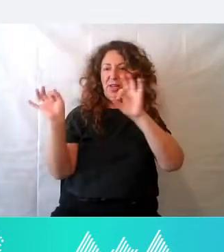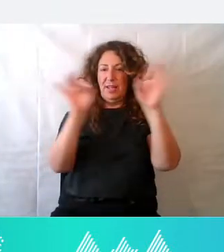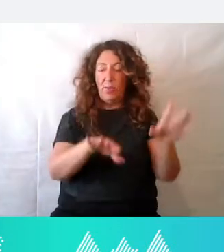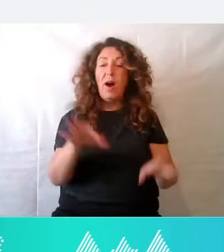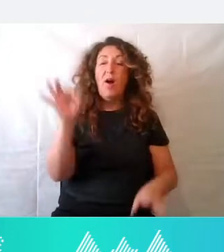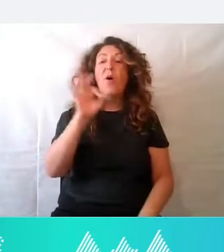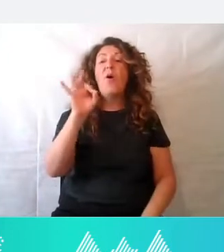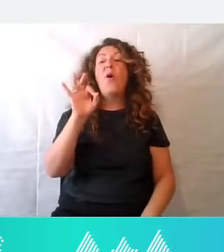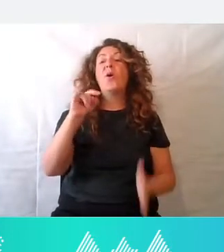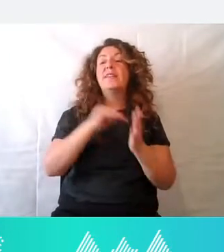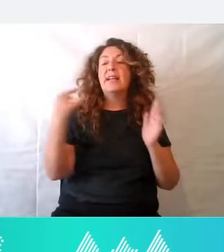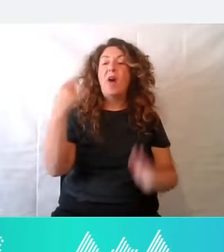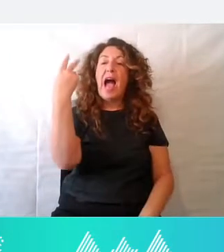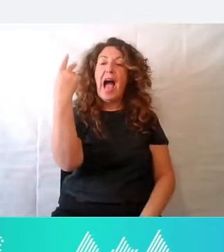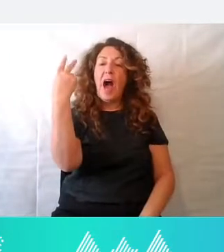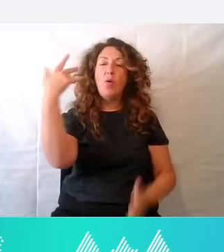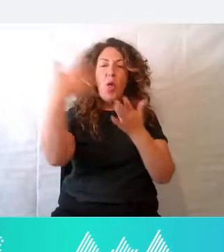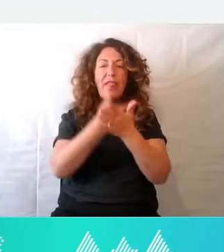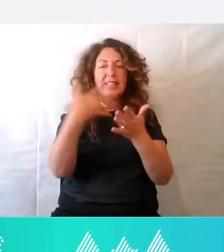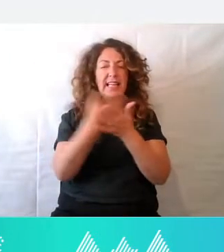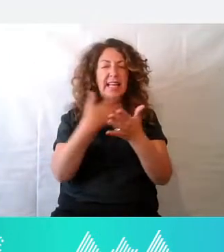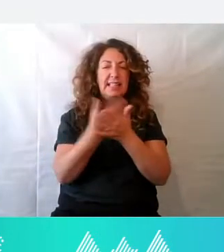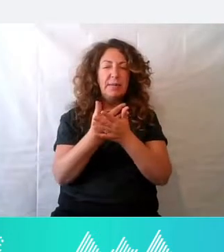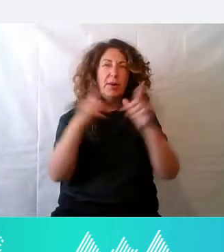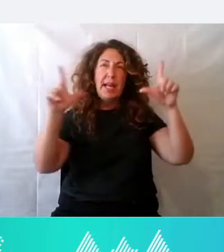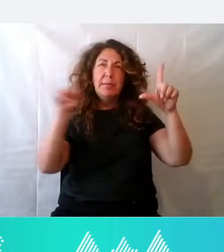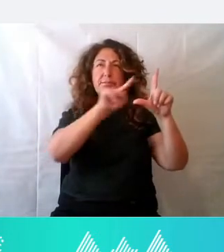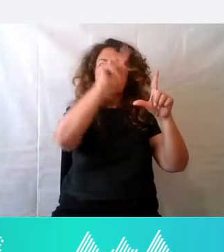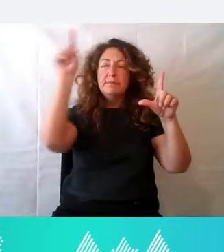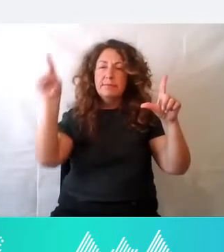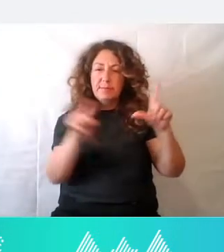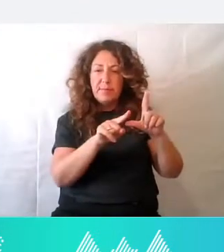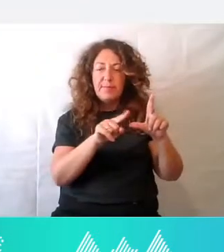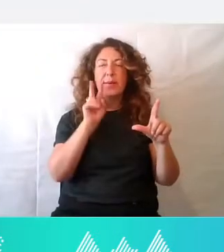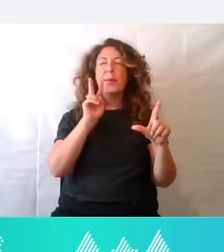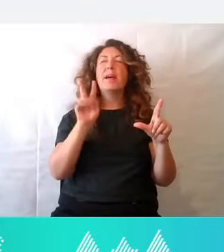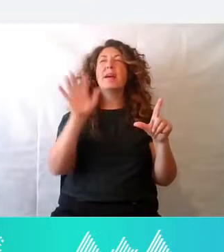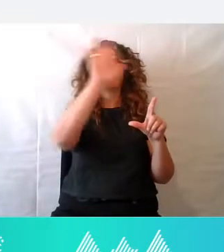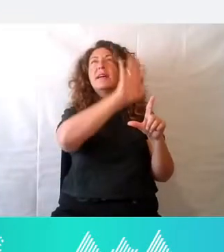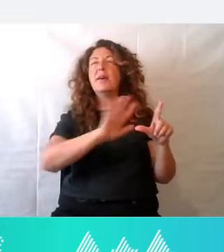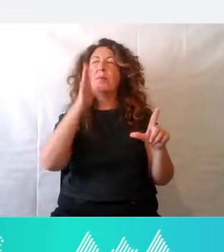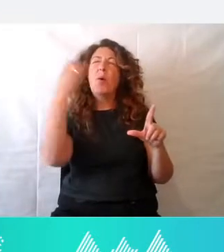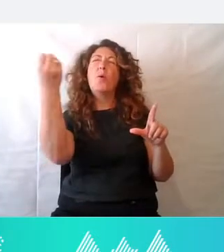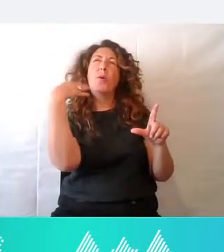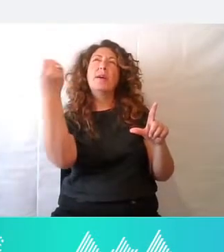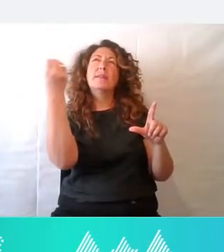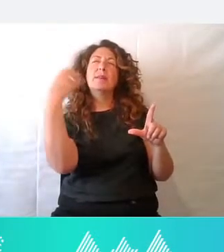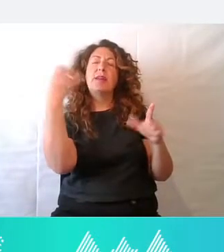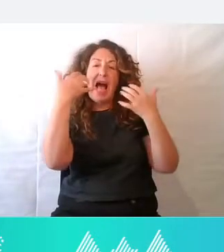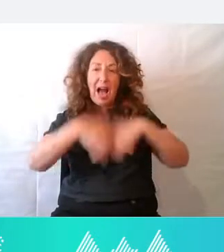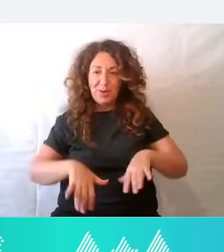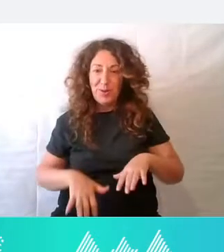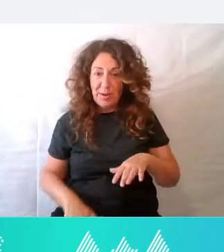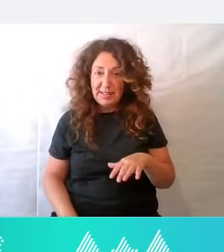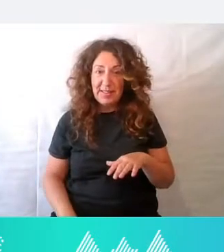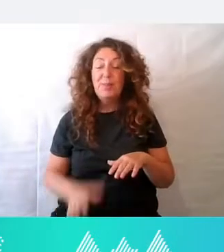de imágenes que a la gente ciega le permite ver las imágenes porque se las describimos de forma automática basado en inteligencia artificial